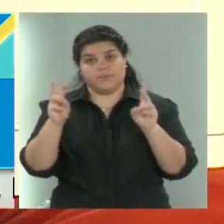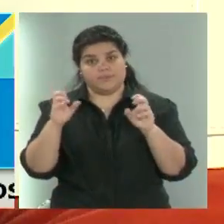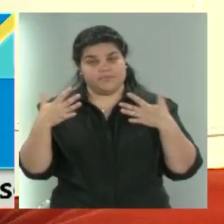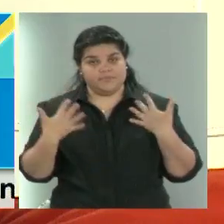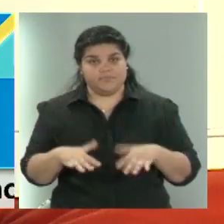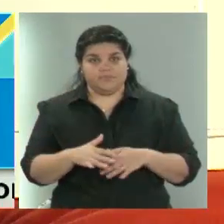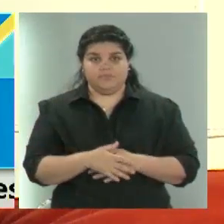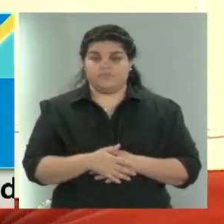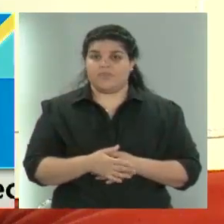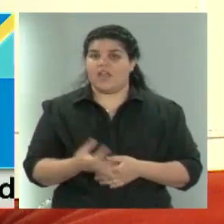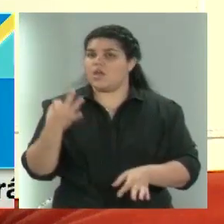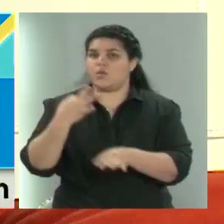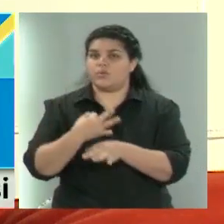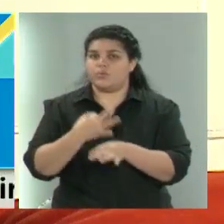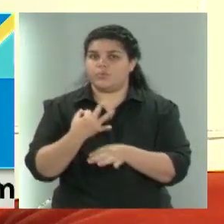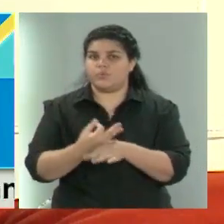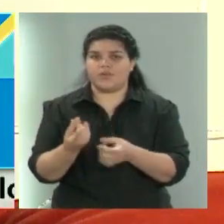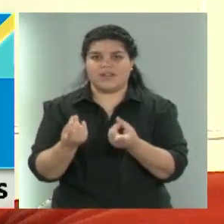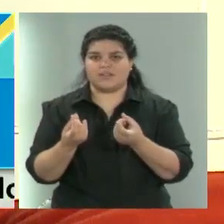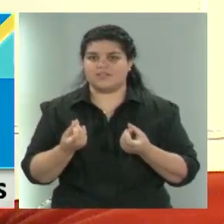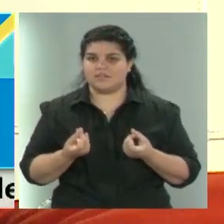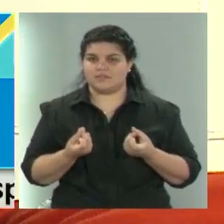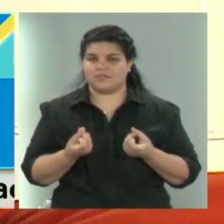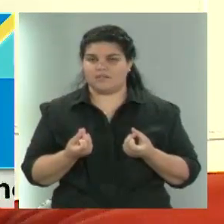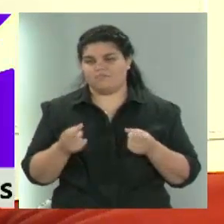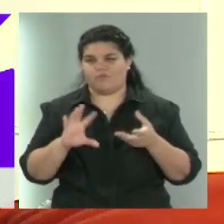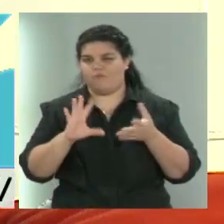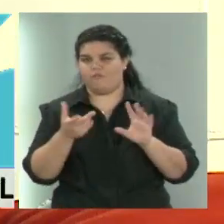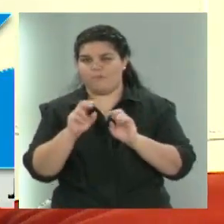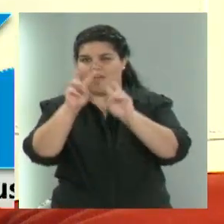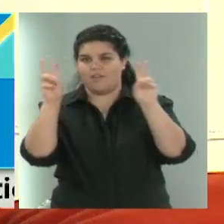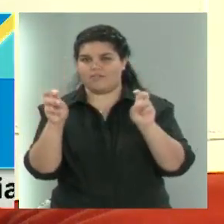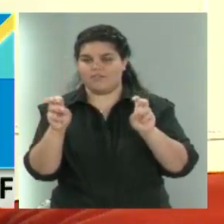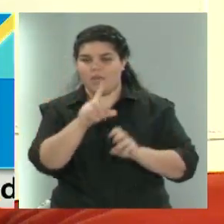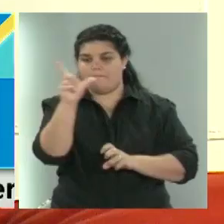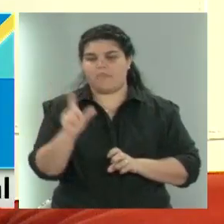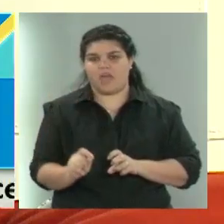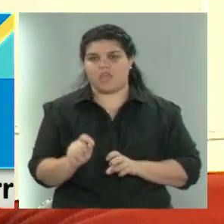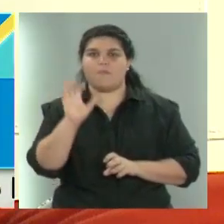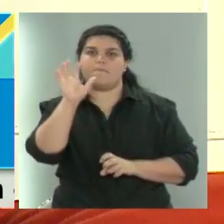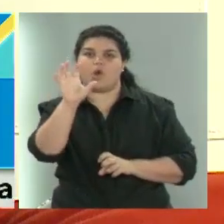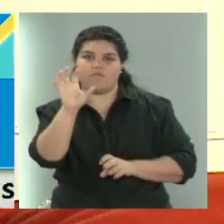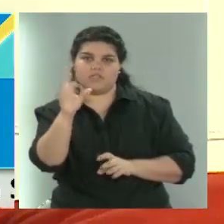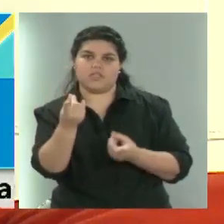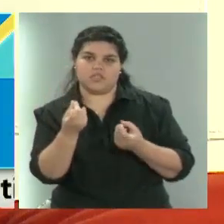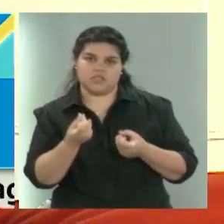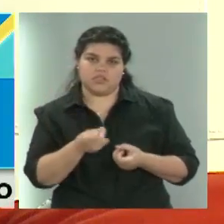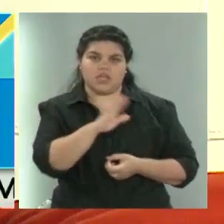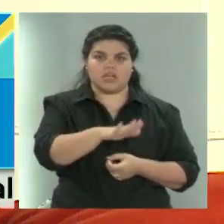que necesitamos, por ponerle un título, ¿no? La escuela que necesita el país, que necesita la provincia, que necesitan los